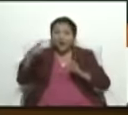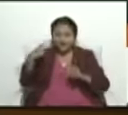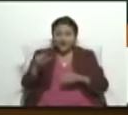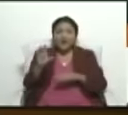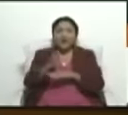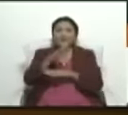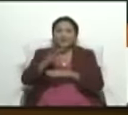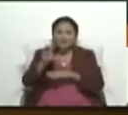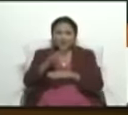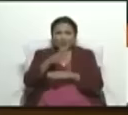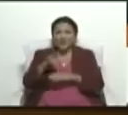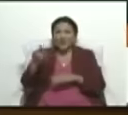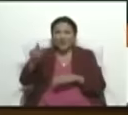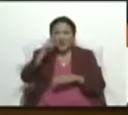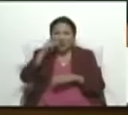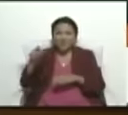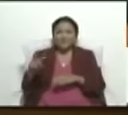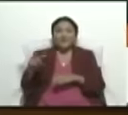en ese estudio.